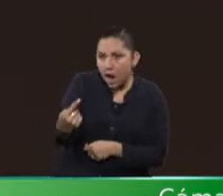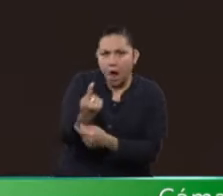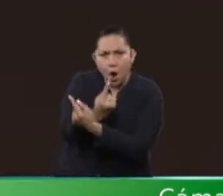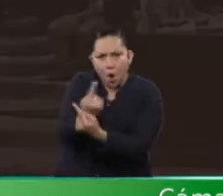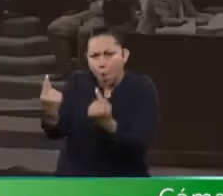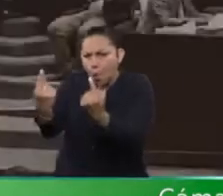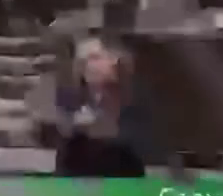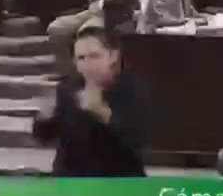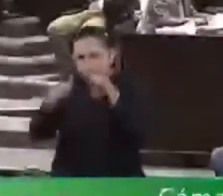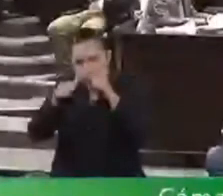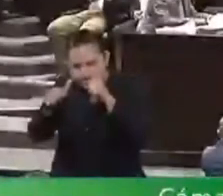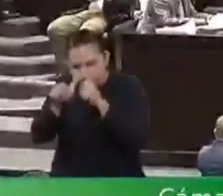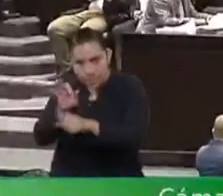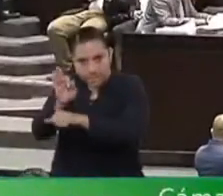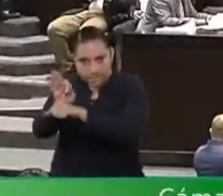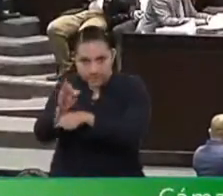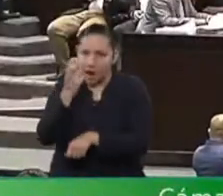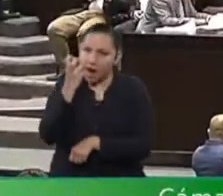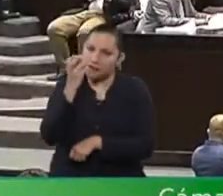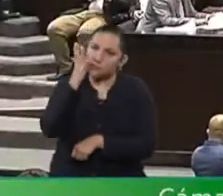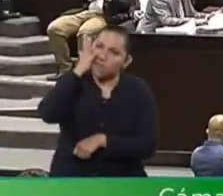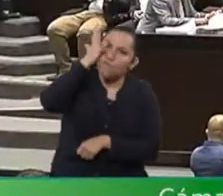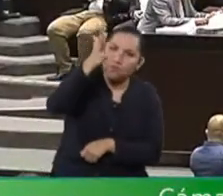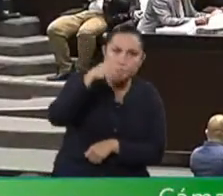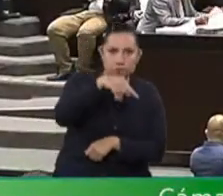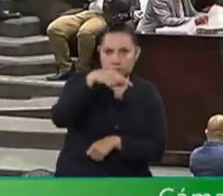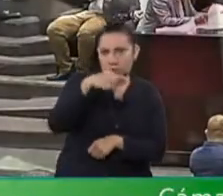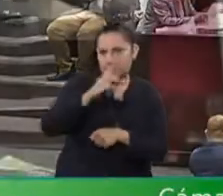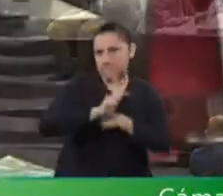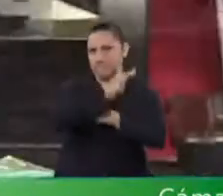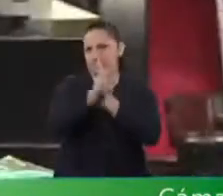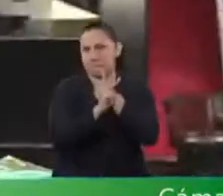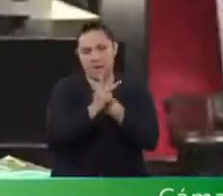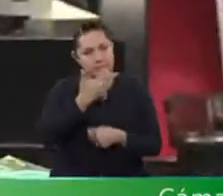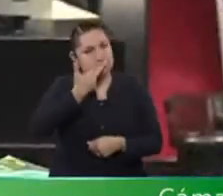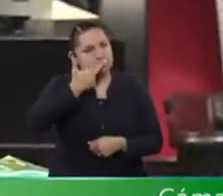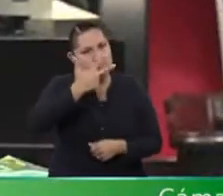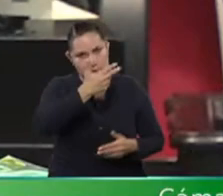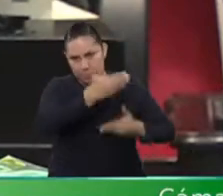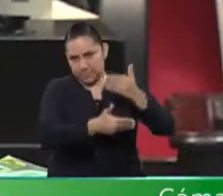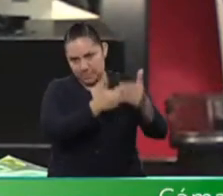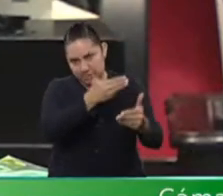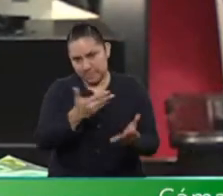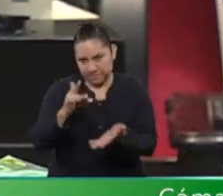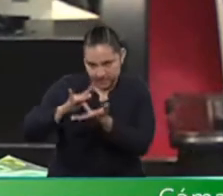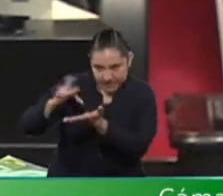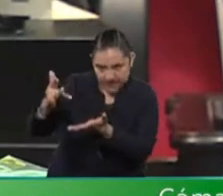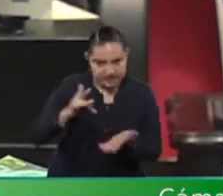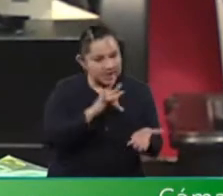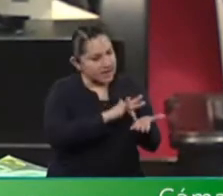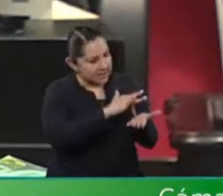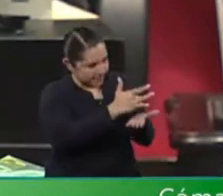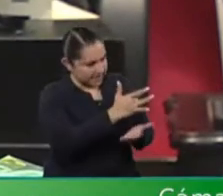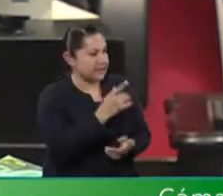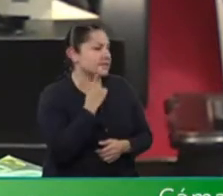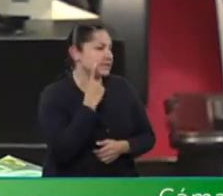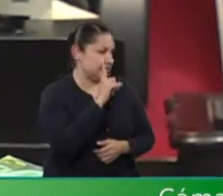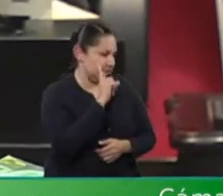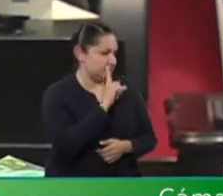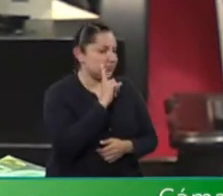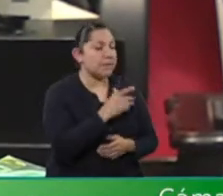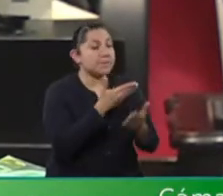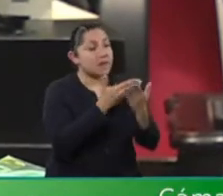cuánto presidenta muy amable diputada tiene ahora el uso de la palabra la secretaría